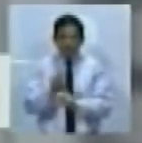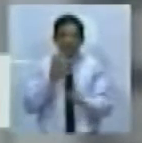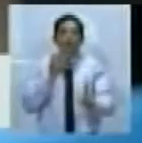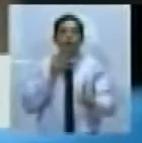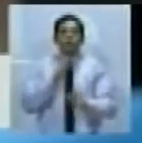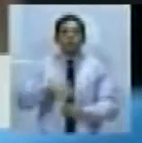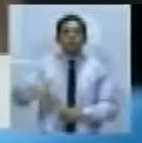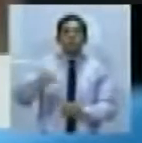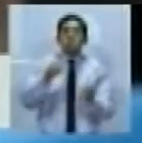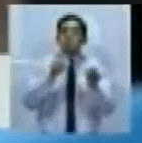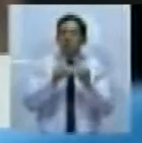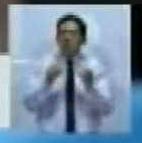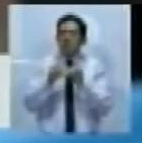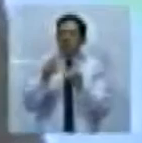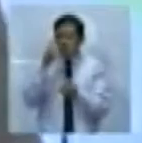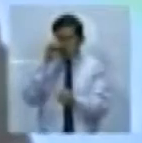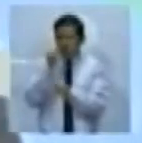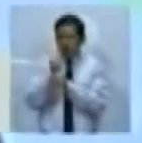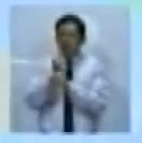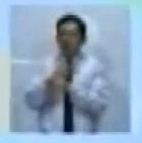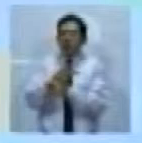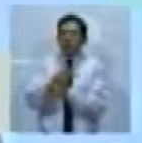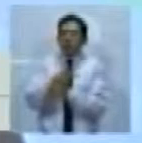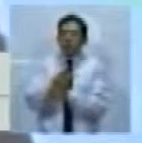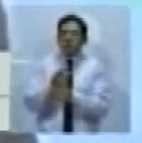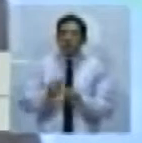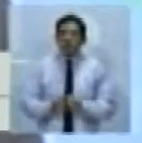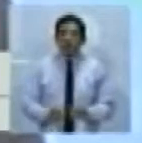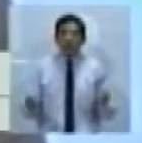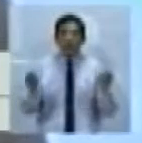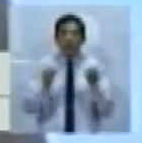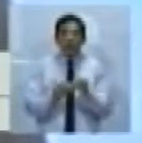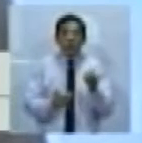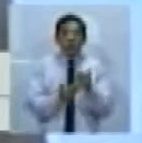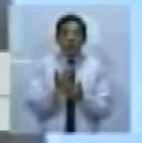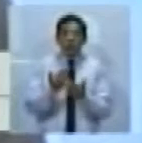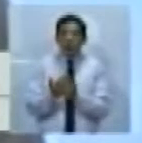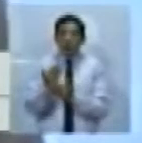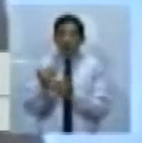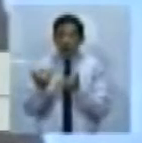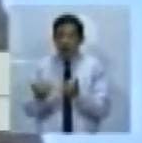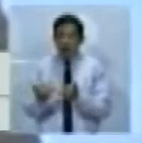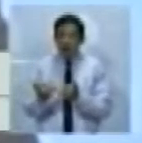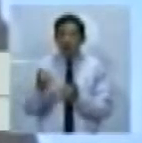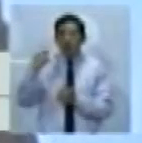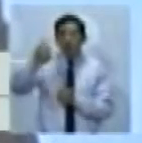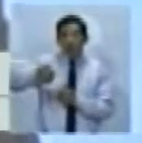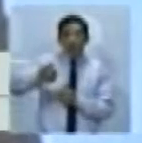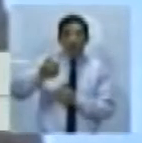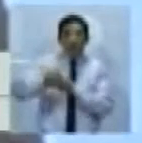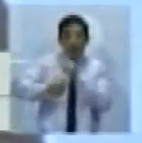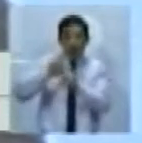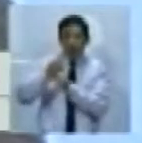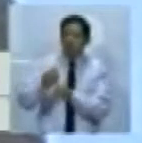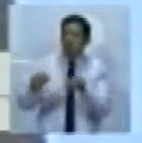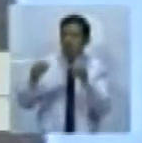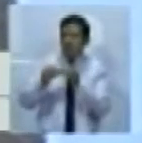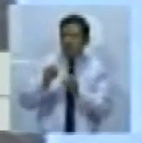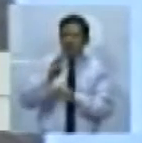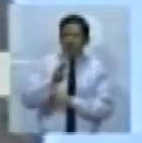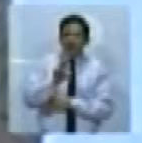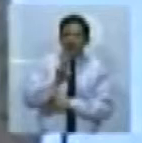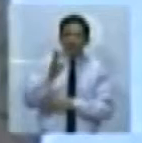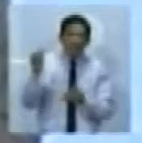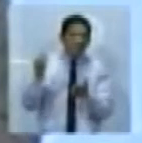la productividad laboral. La asignación de nuevas bandas este año y el próximo contribuirá con la generación de